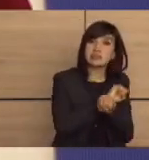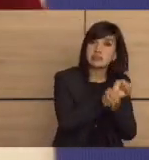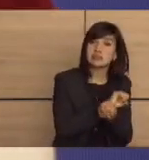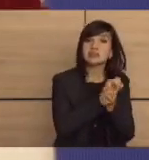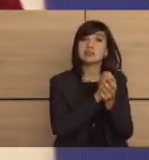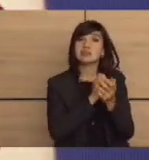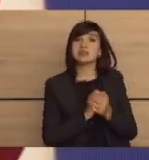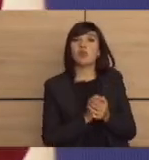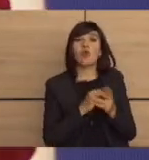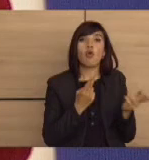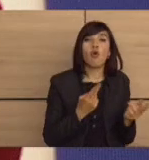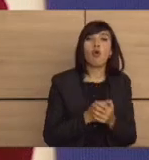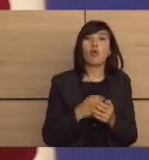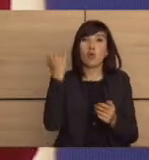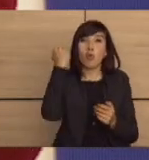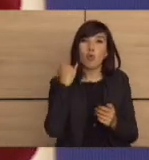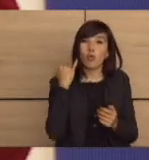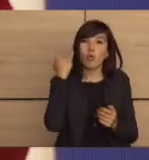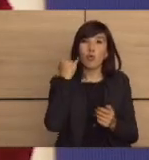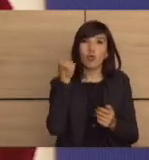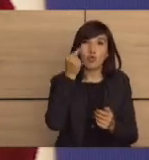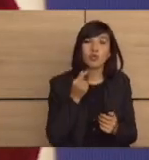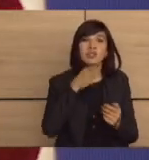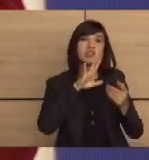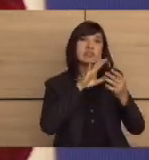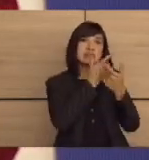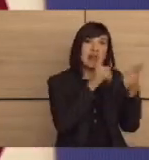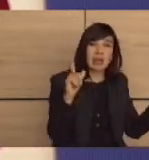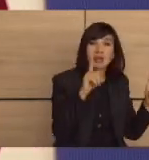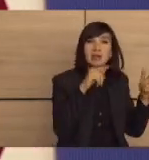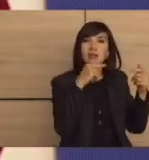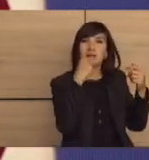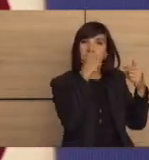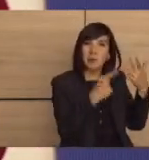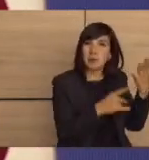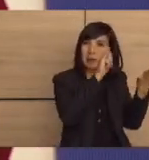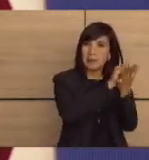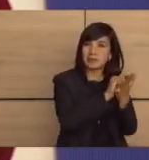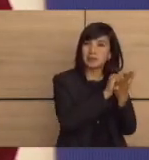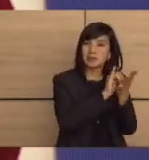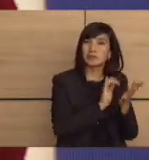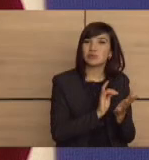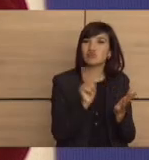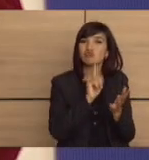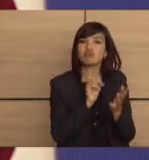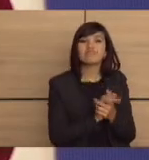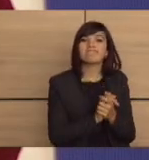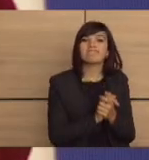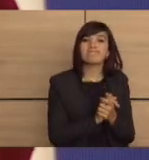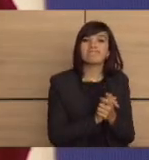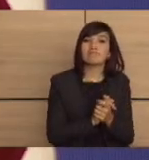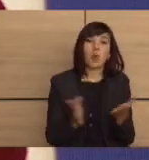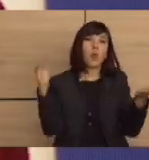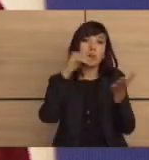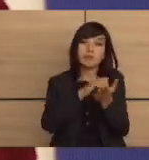de los judíos, en eventos así lo más terribles, pero no podemos hacer que se nos vuelva la